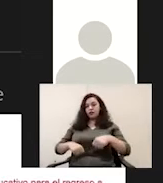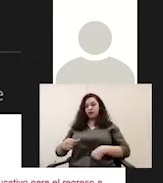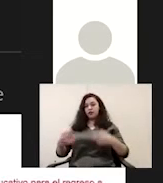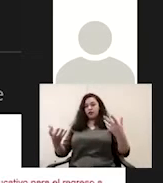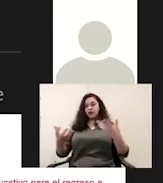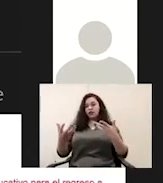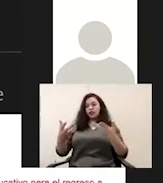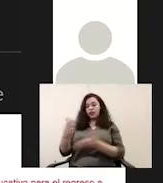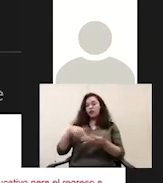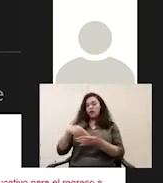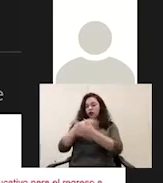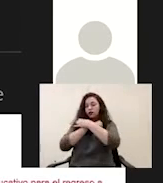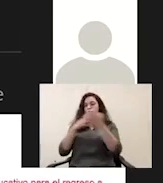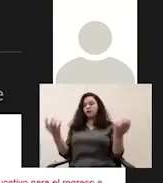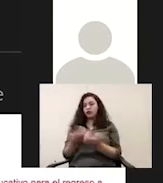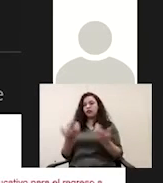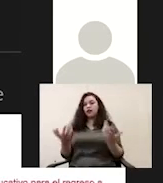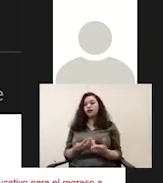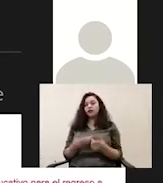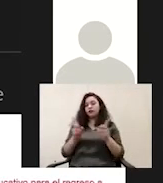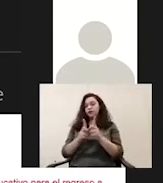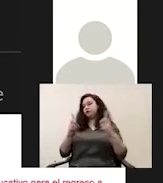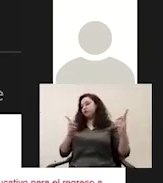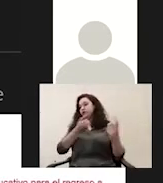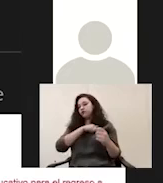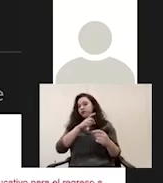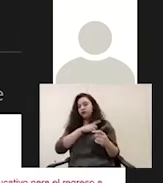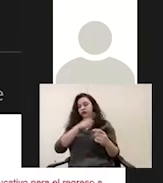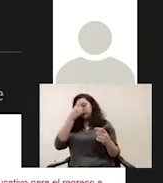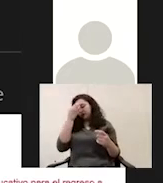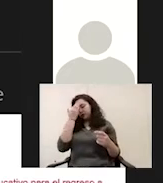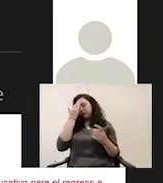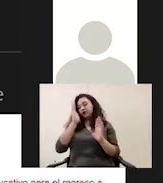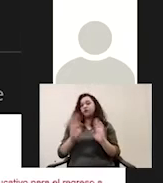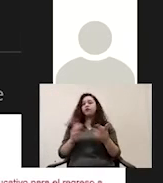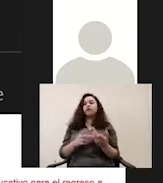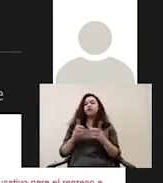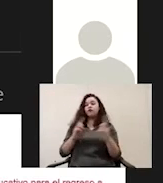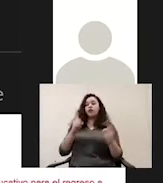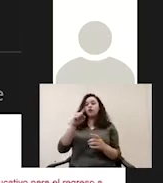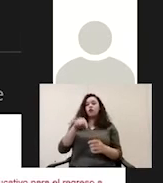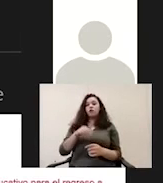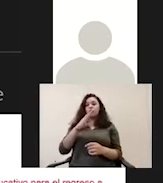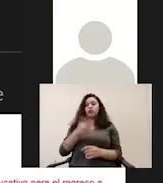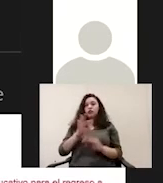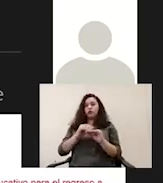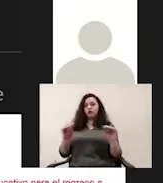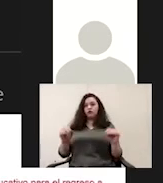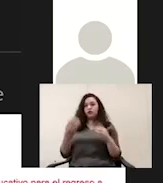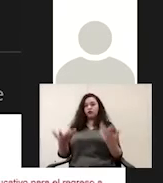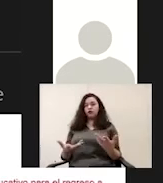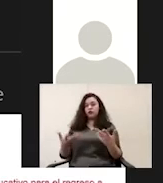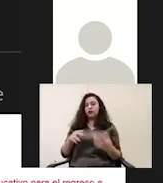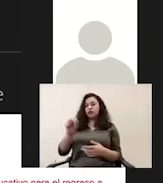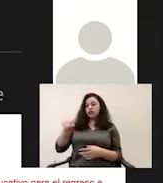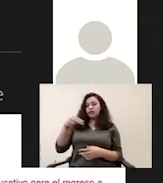centro educativo. La sana distancia, pues ya la conocemos, es una distancia mínima de 1,5 metros. Señalética, pues es